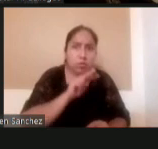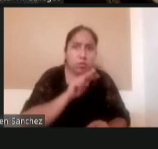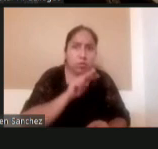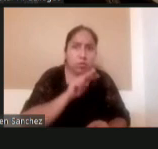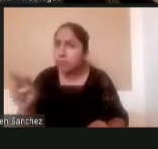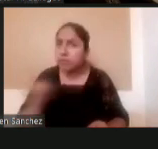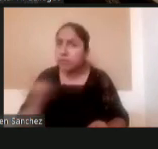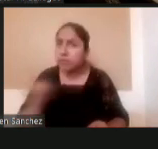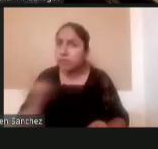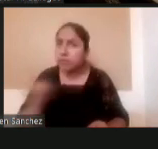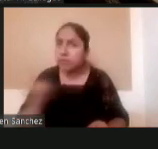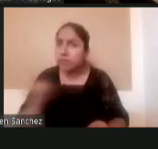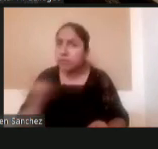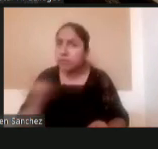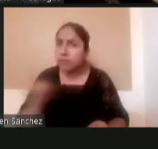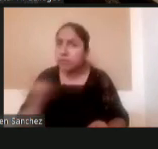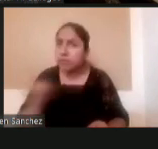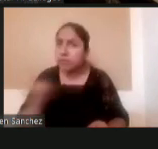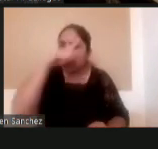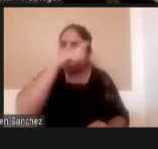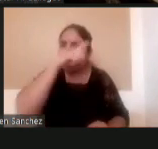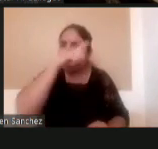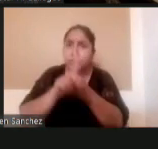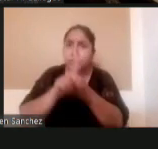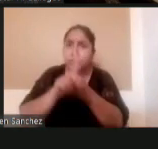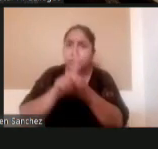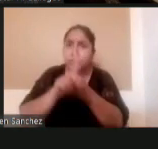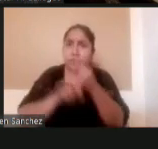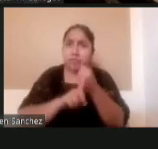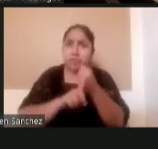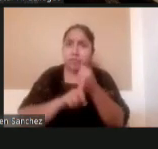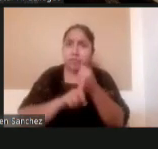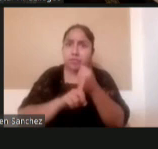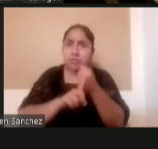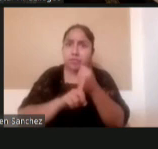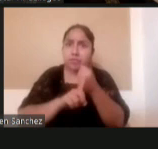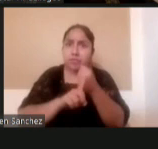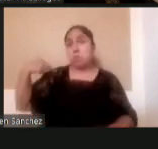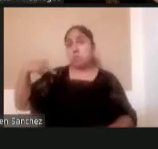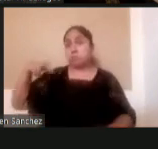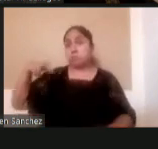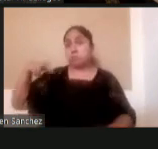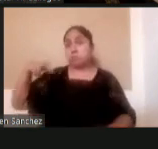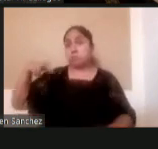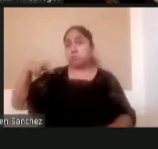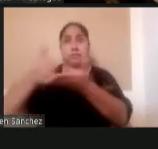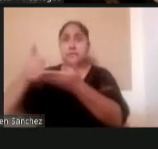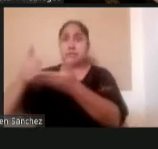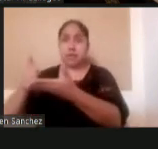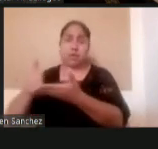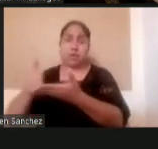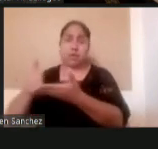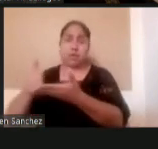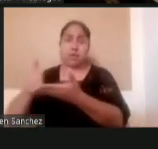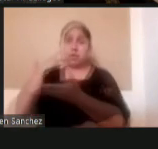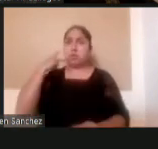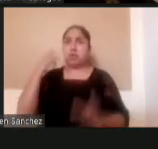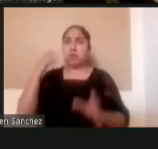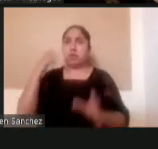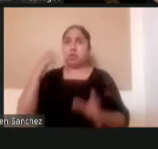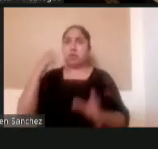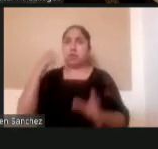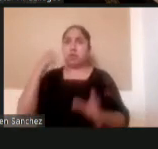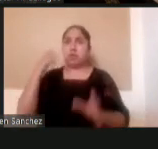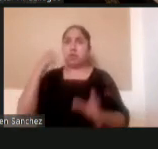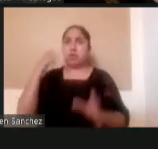la situación. Se habla del gobierno federal en lo general. Resulta ser de que es una dependencia nada más del